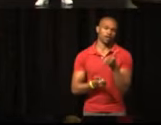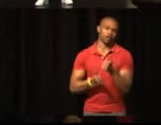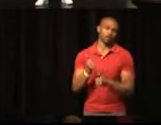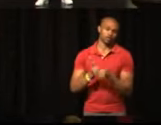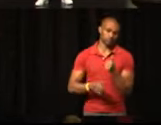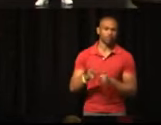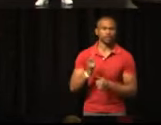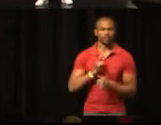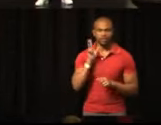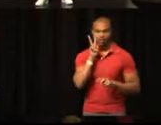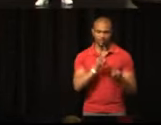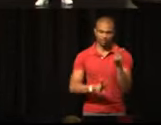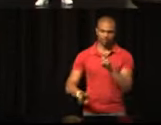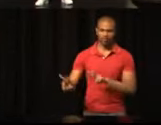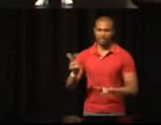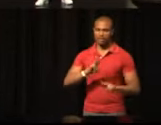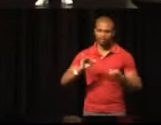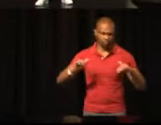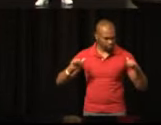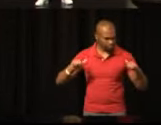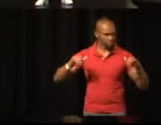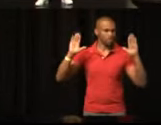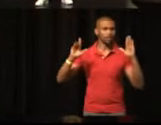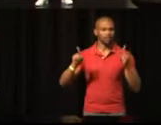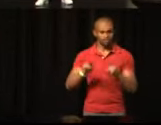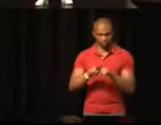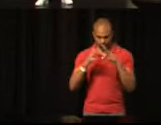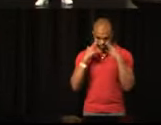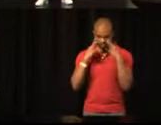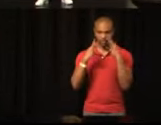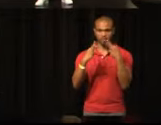escuelitas de fútbol. Nosotros tenemos una visión mucho más amplia